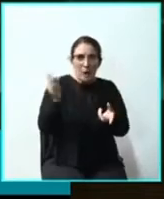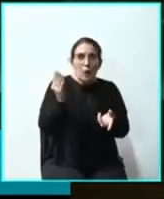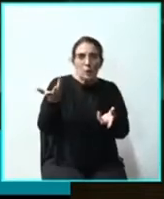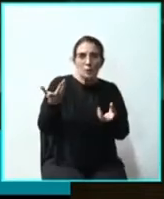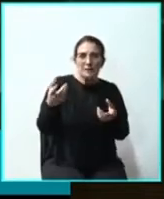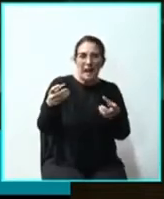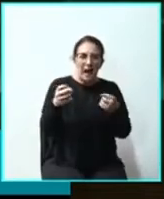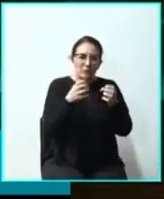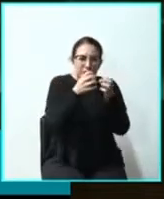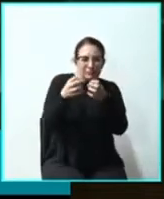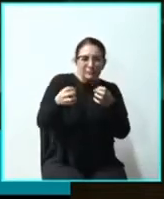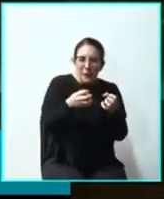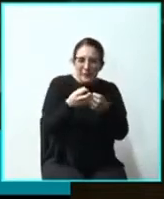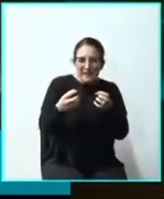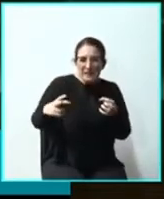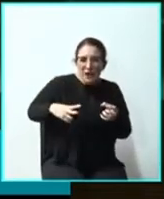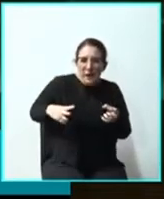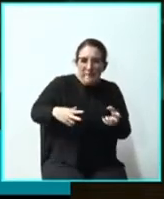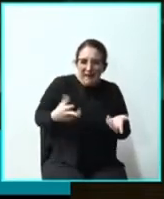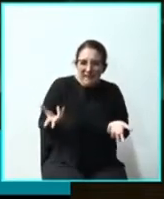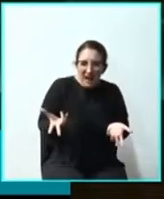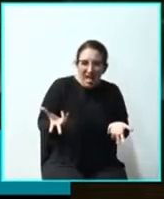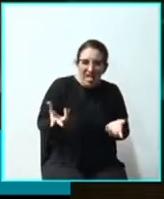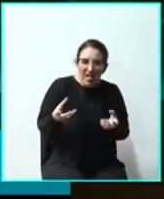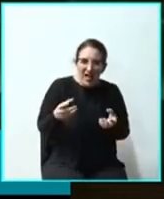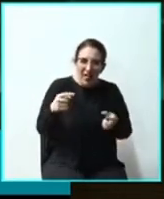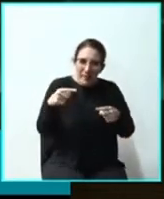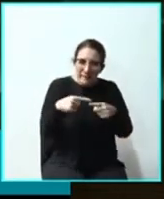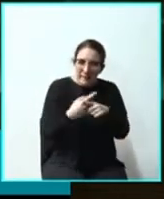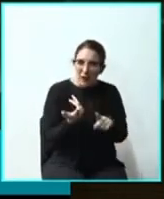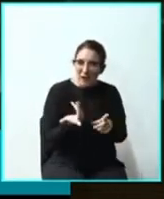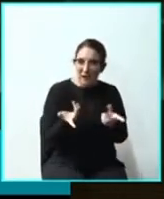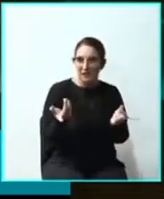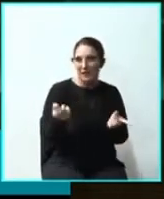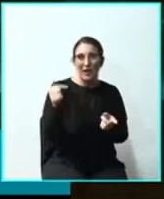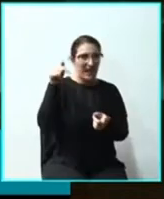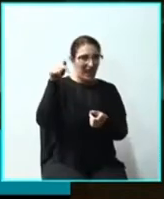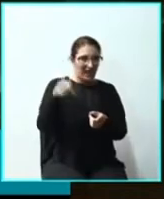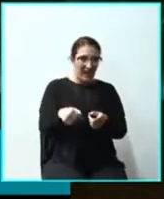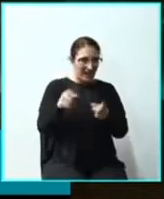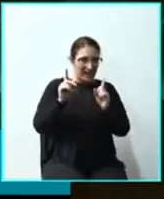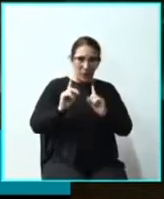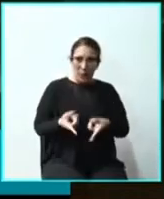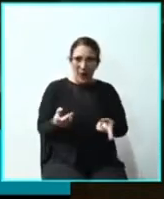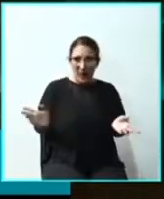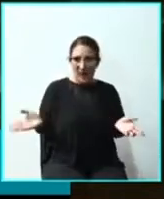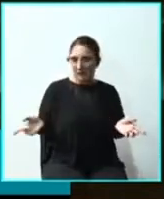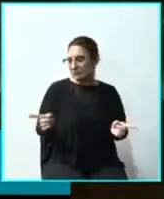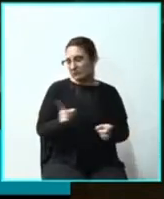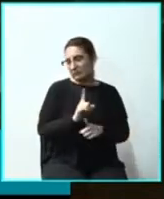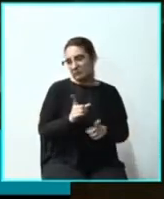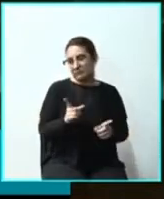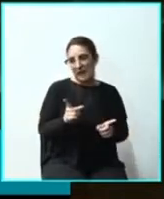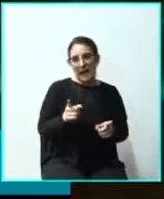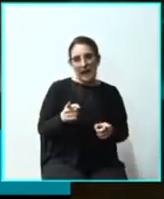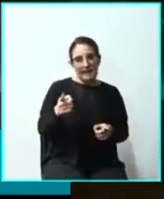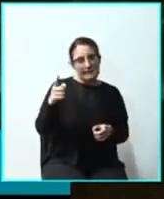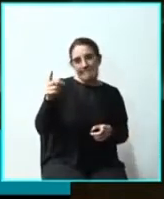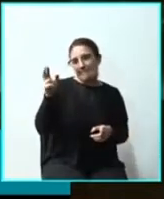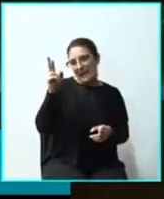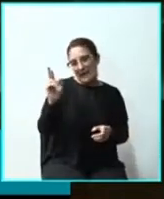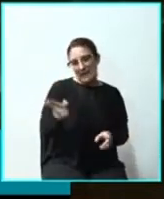políticos, presidentes, secretarios, cosas por el estilo, que lo que acá se dice va a ser así? Hay que ser muy